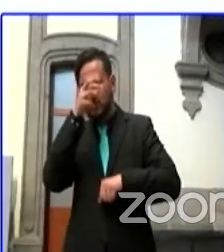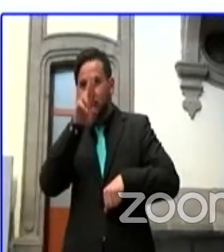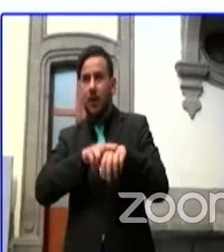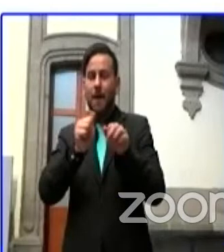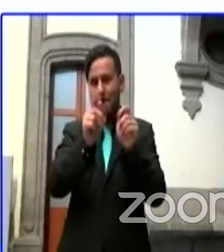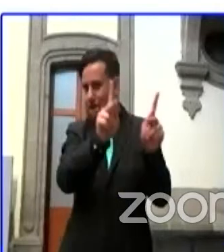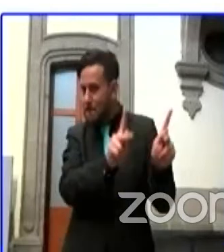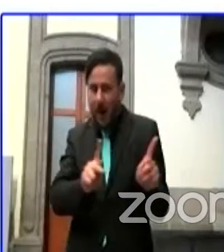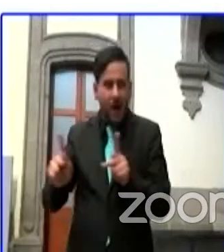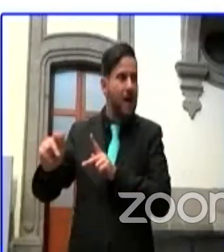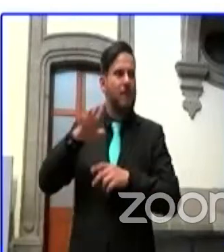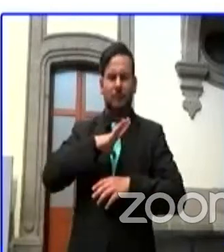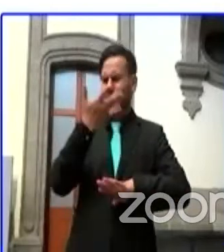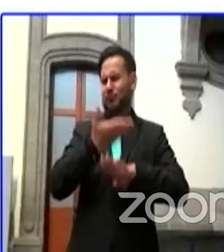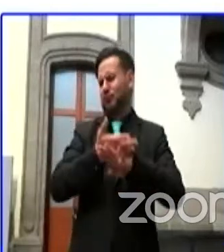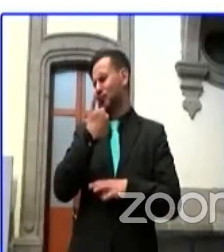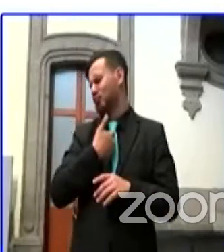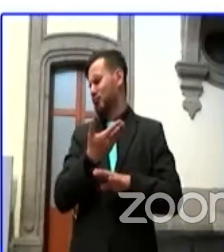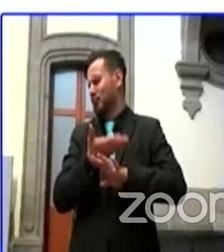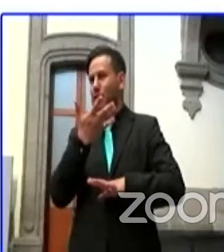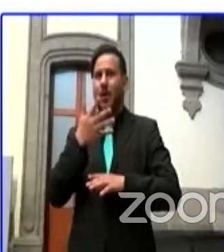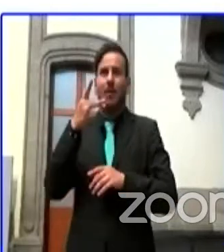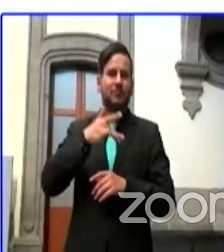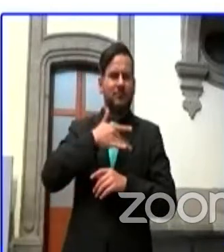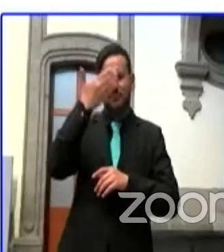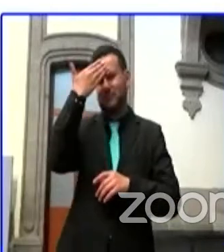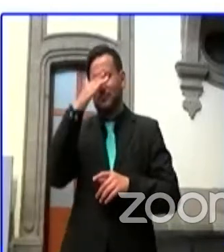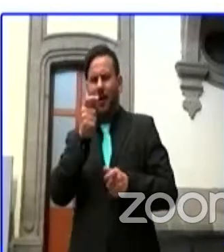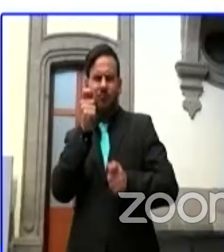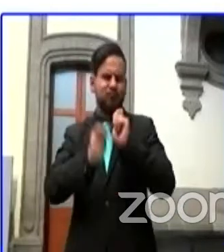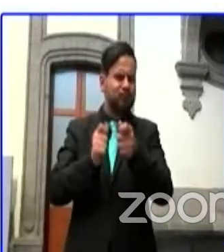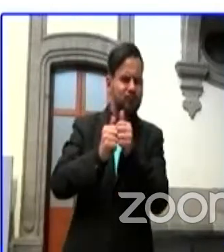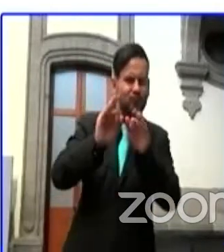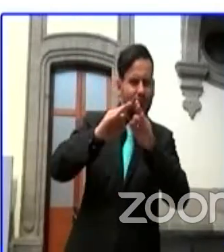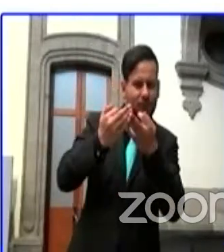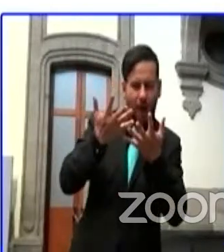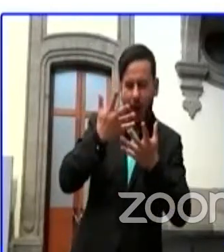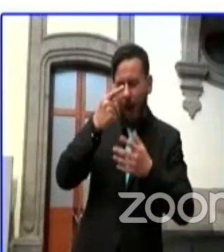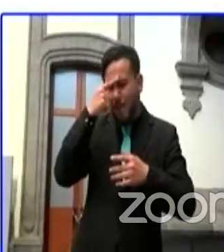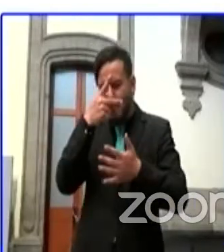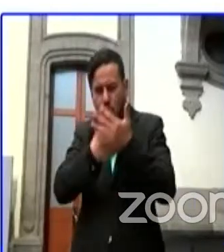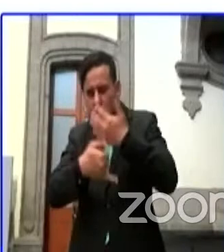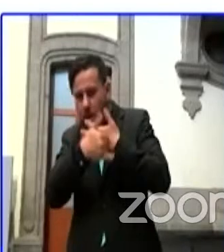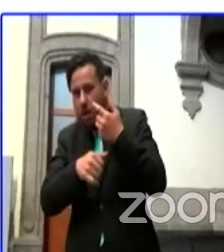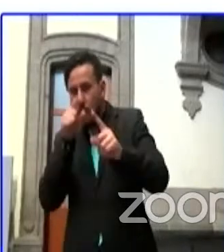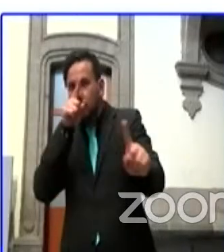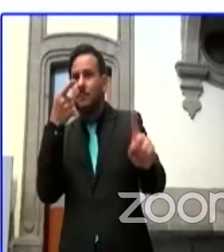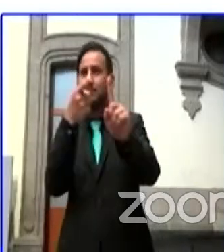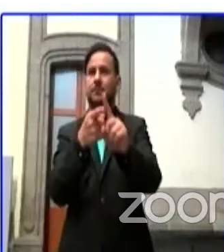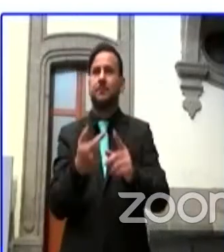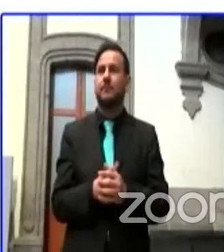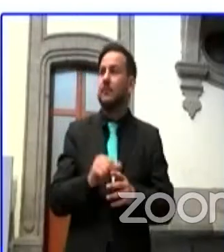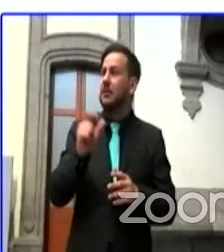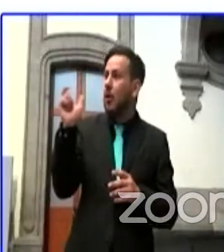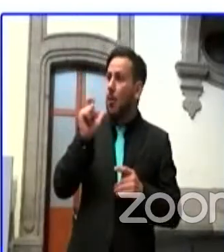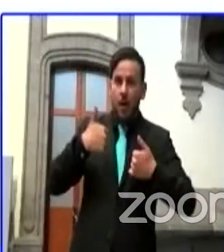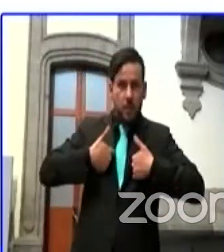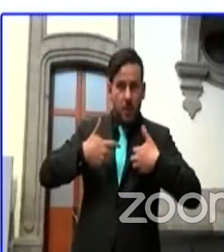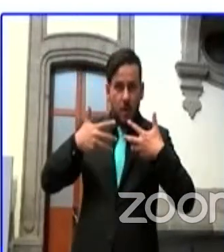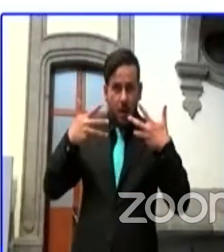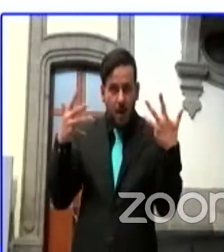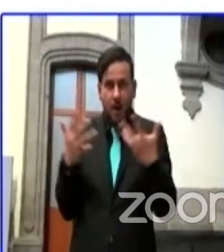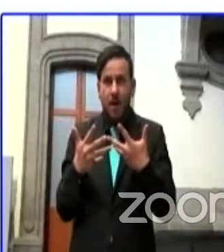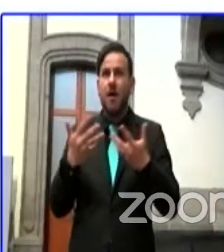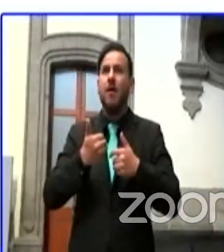planeación, lo tienen perfectamente introyectado. Que todo, después, cuando hicimos el plan estatal en